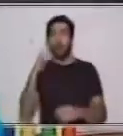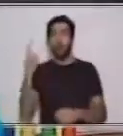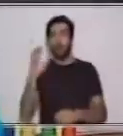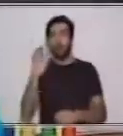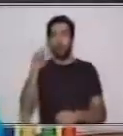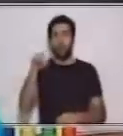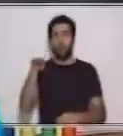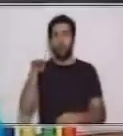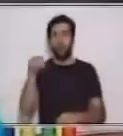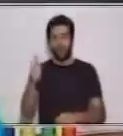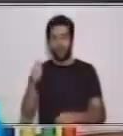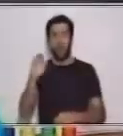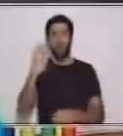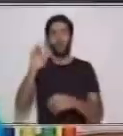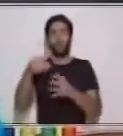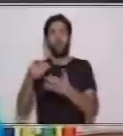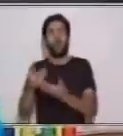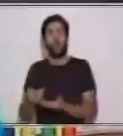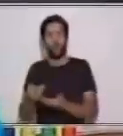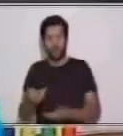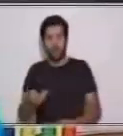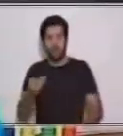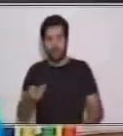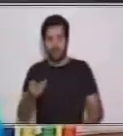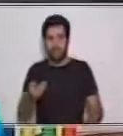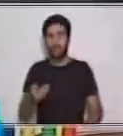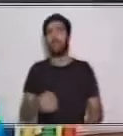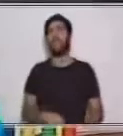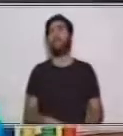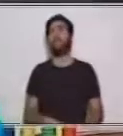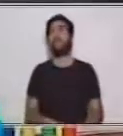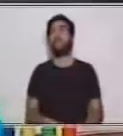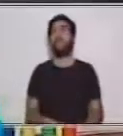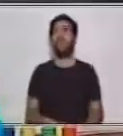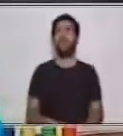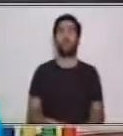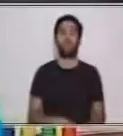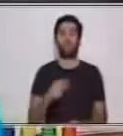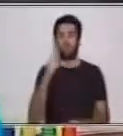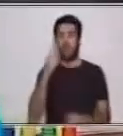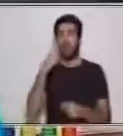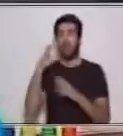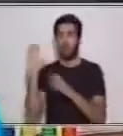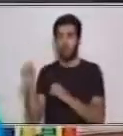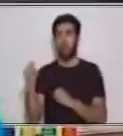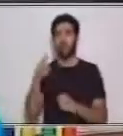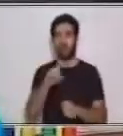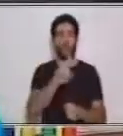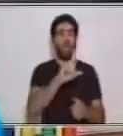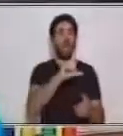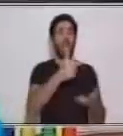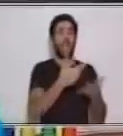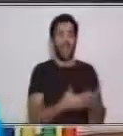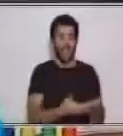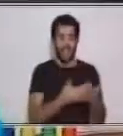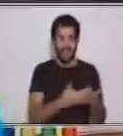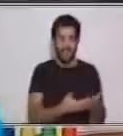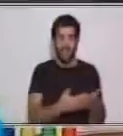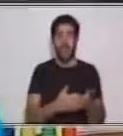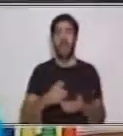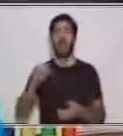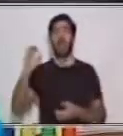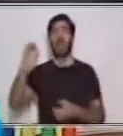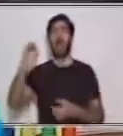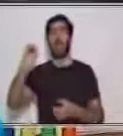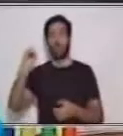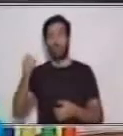manera. Por ejemplo, toma en cuenta lo siguiente. Estamos hablando de onzas y libras. Sin embargo,